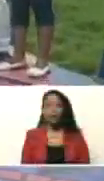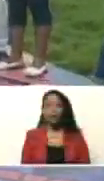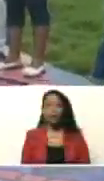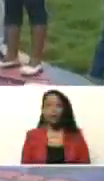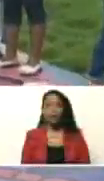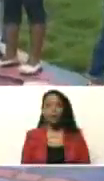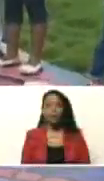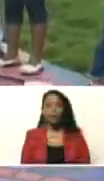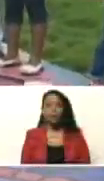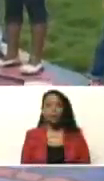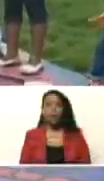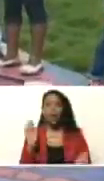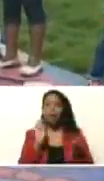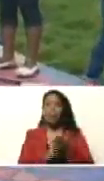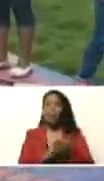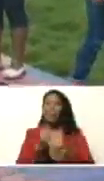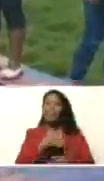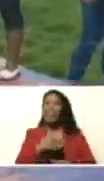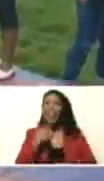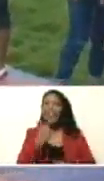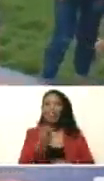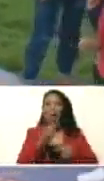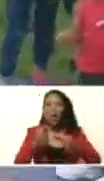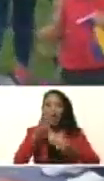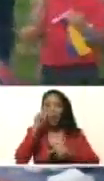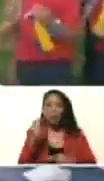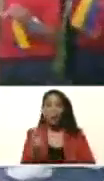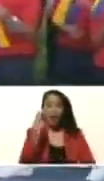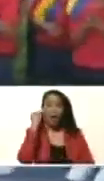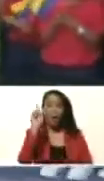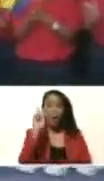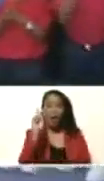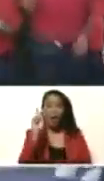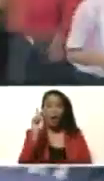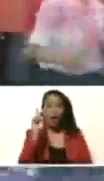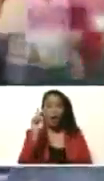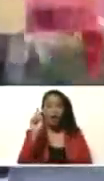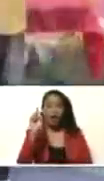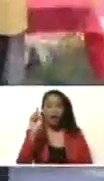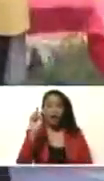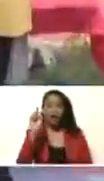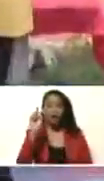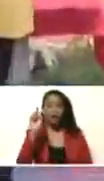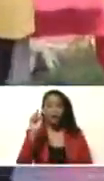le ponen, ¿qué le quieren decir los niños? Para ver, a la una.